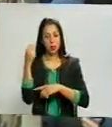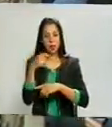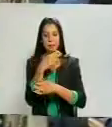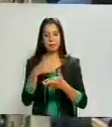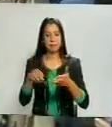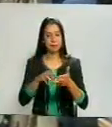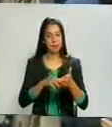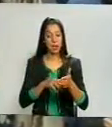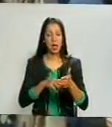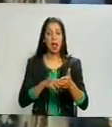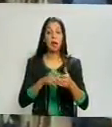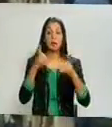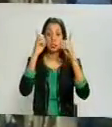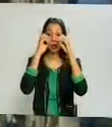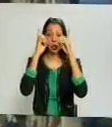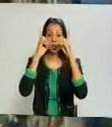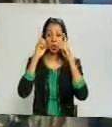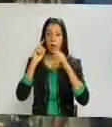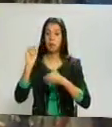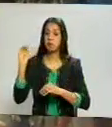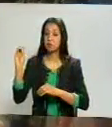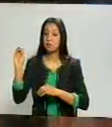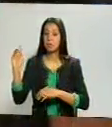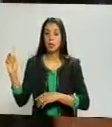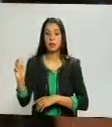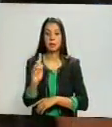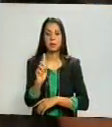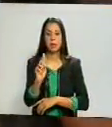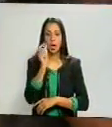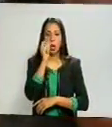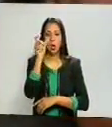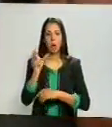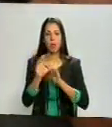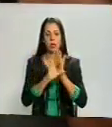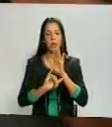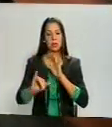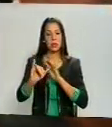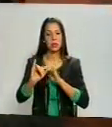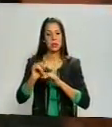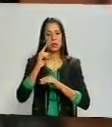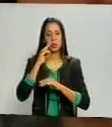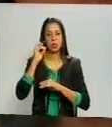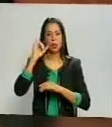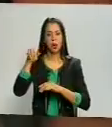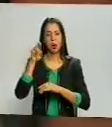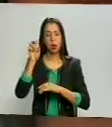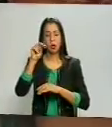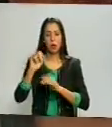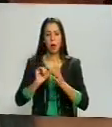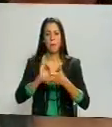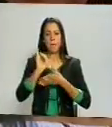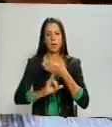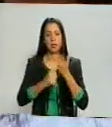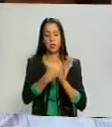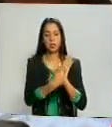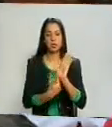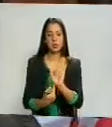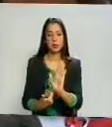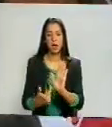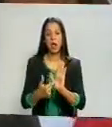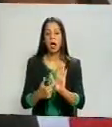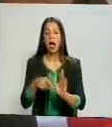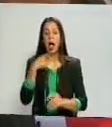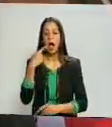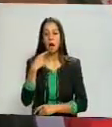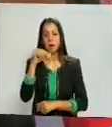la presidenta concedió el derecho de palabra al constituyente Juan Carlos Alemán para hacer la presentación del referido proyecto de decreto constituyente.